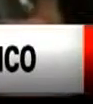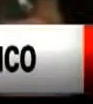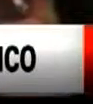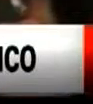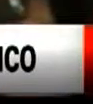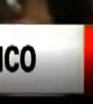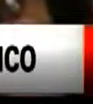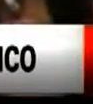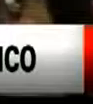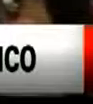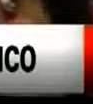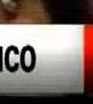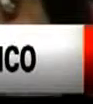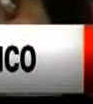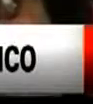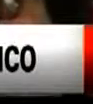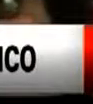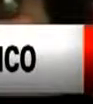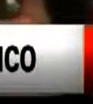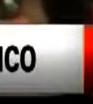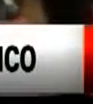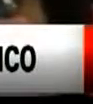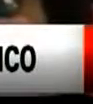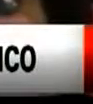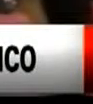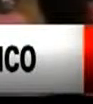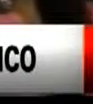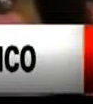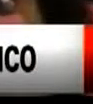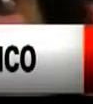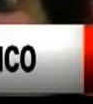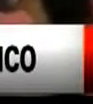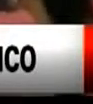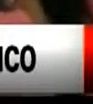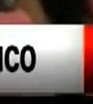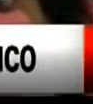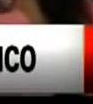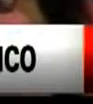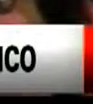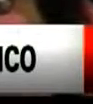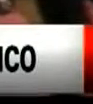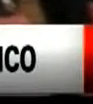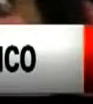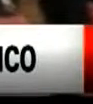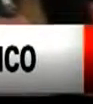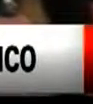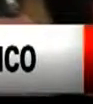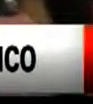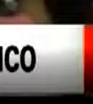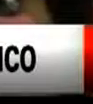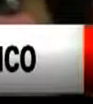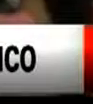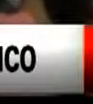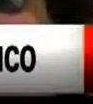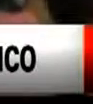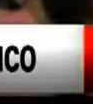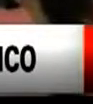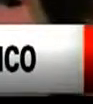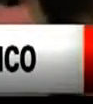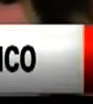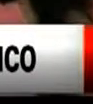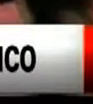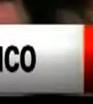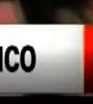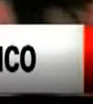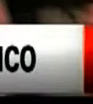Al volver en Gama Noticias, últimos datos de la tragedia en la provincia del Oro, donde hay decenas de intoxicados por